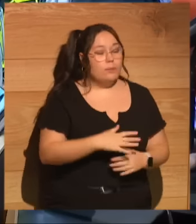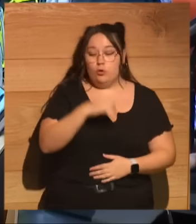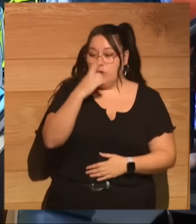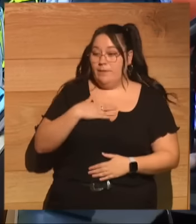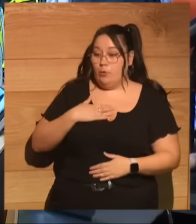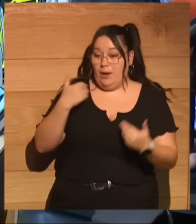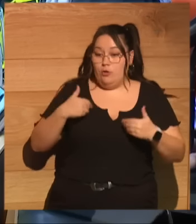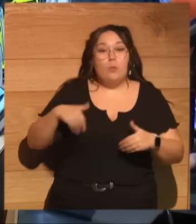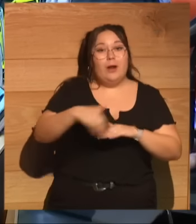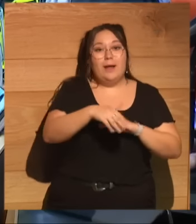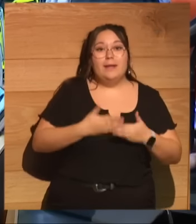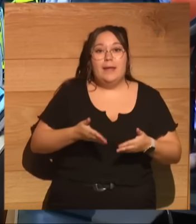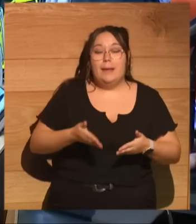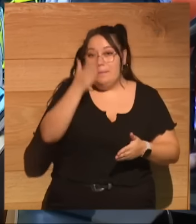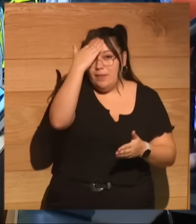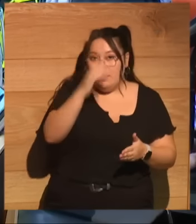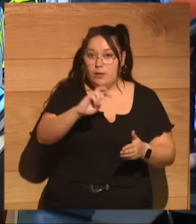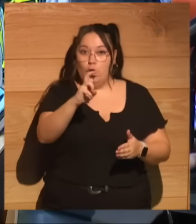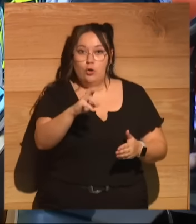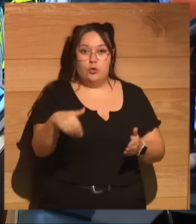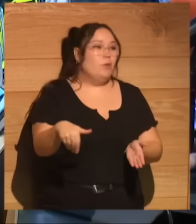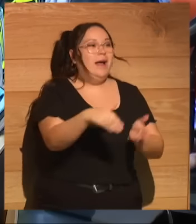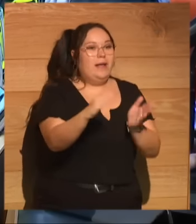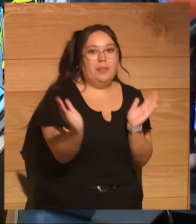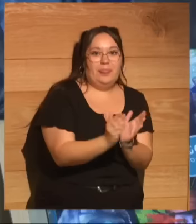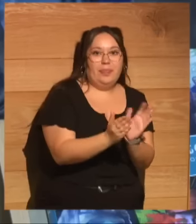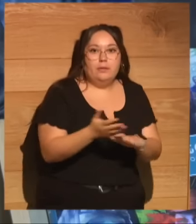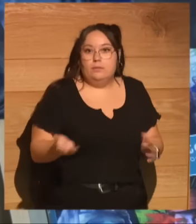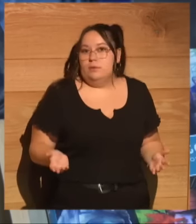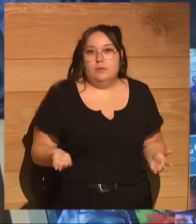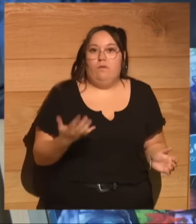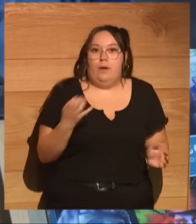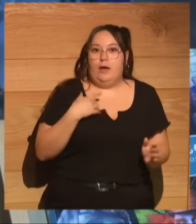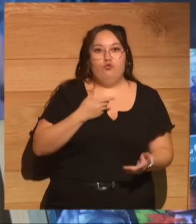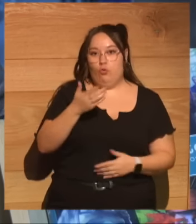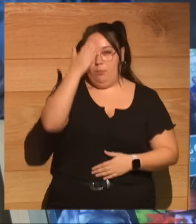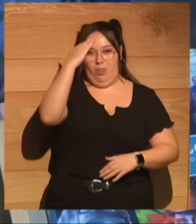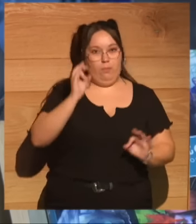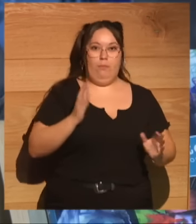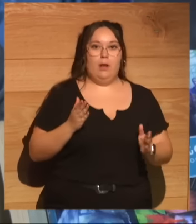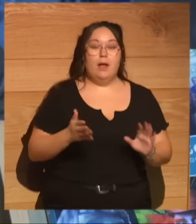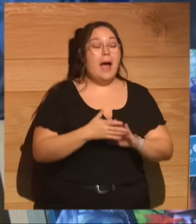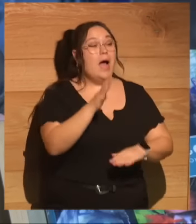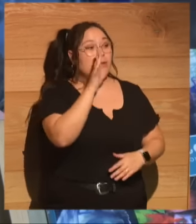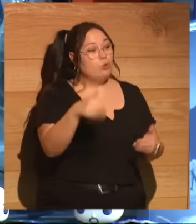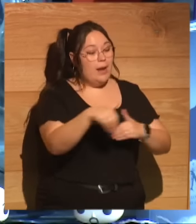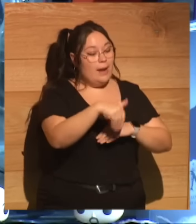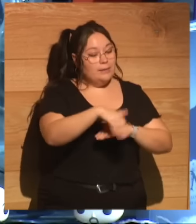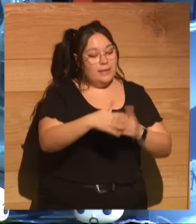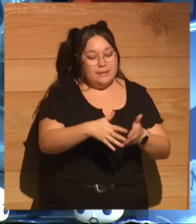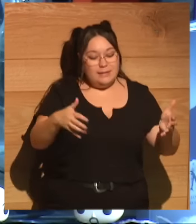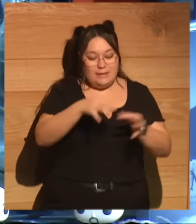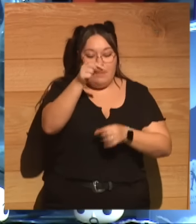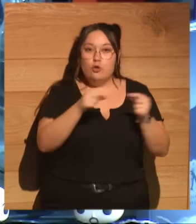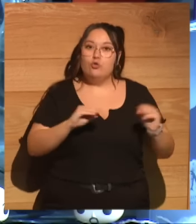por la calle principal y otra parece por una calle menor. Por la calle menor tiene que coscarse. Entonces voy caminando. Ah, es por el tamaño de las calles. Pero